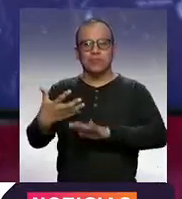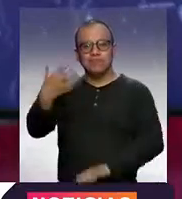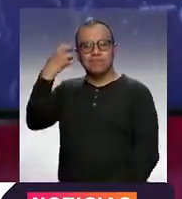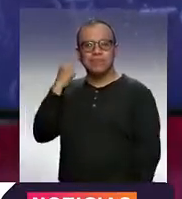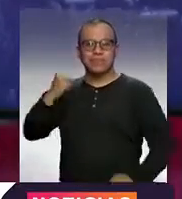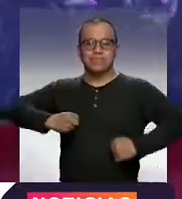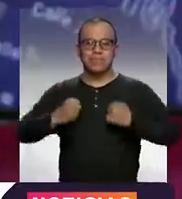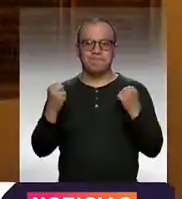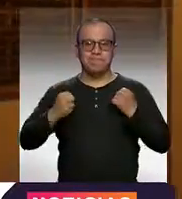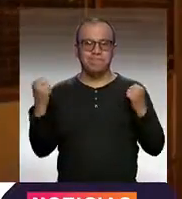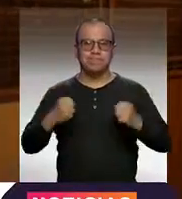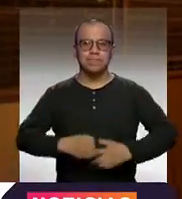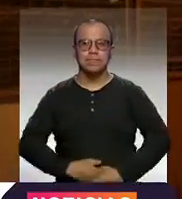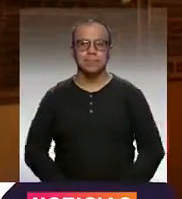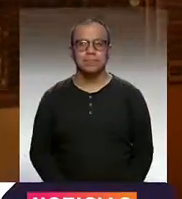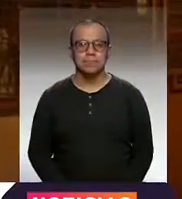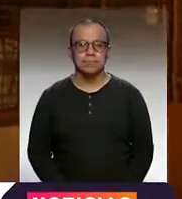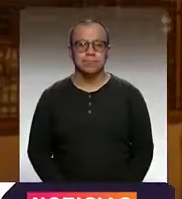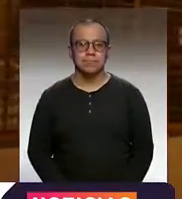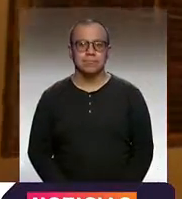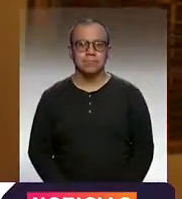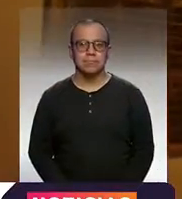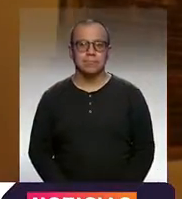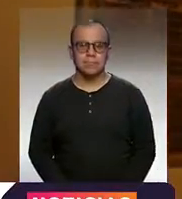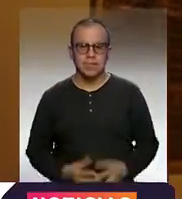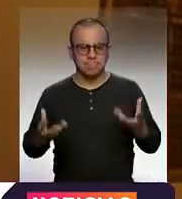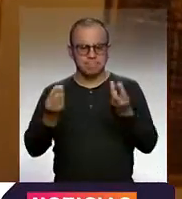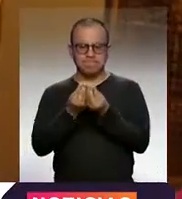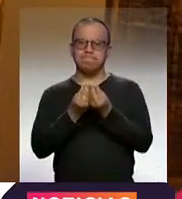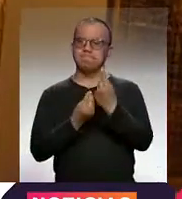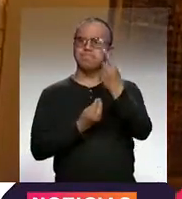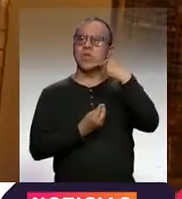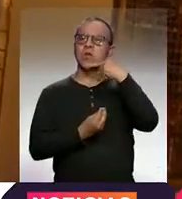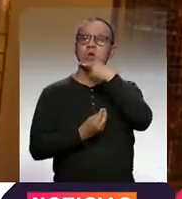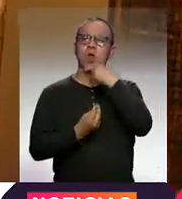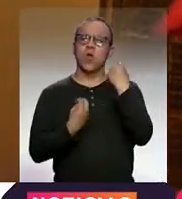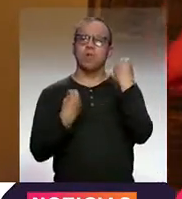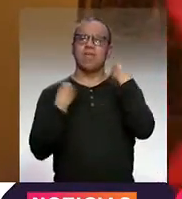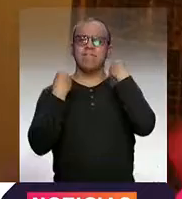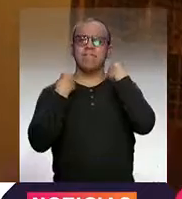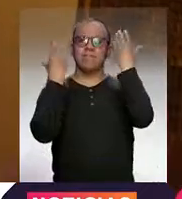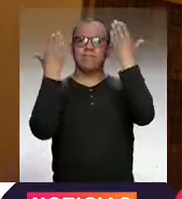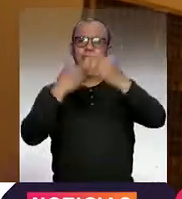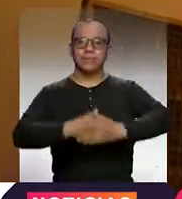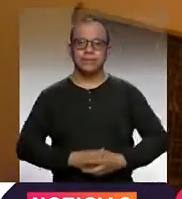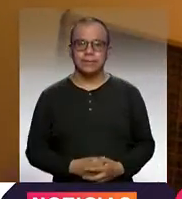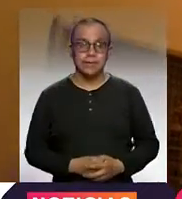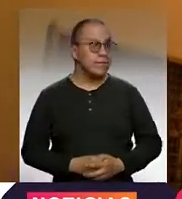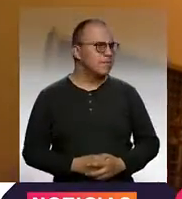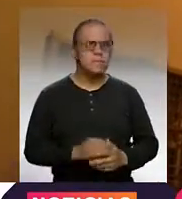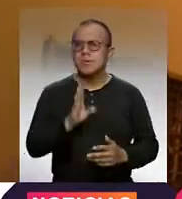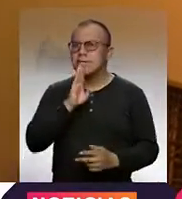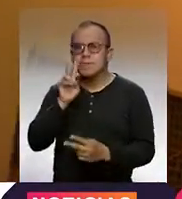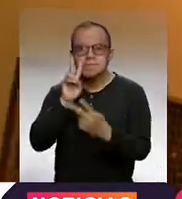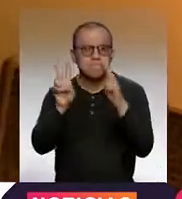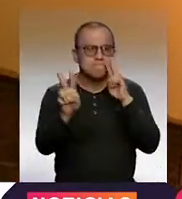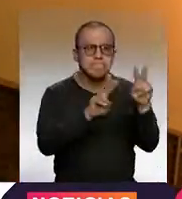Bogotá. ¡Que viva el Partido Liberal! ¿Alguien ha visto a mi